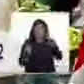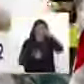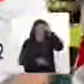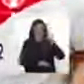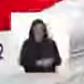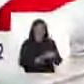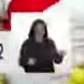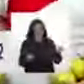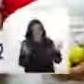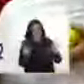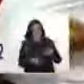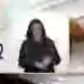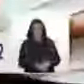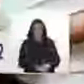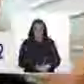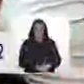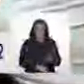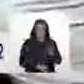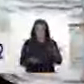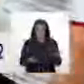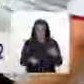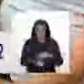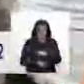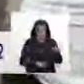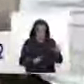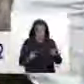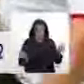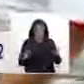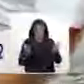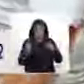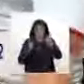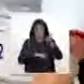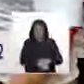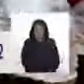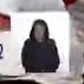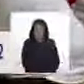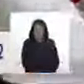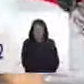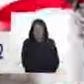Perú. Arriba Perú. Nos quedamos con estos señores en plena celebración.